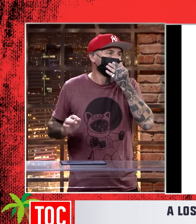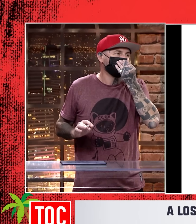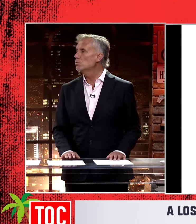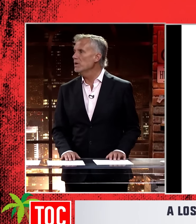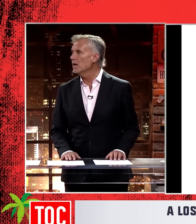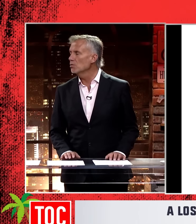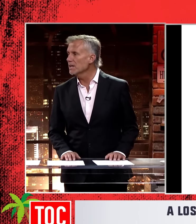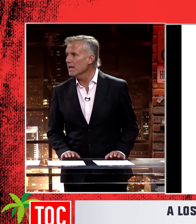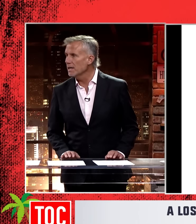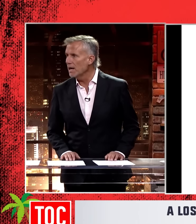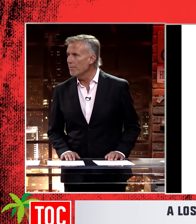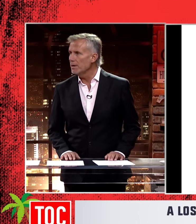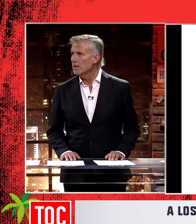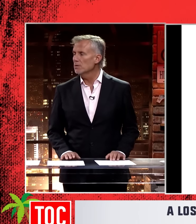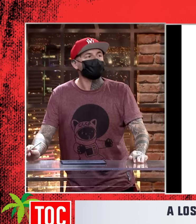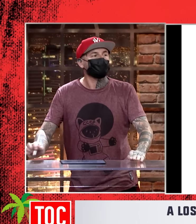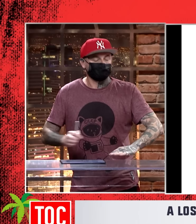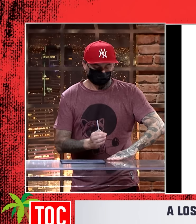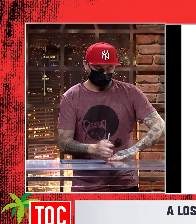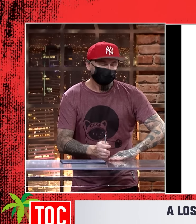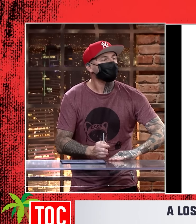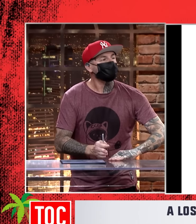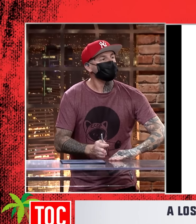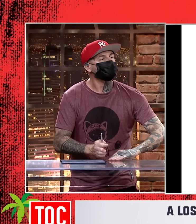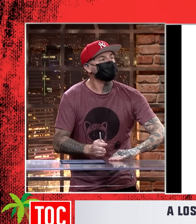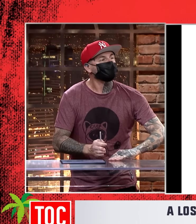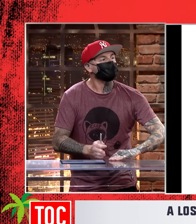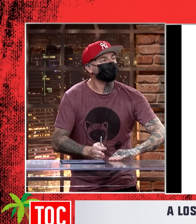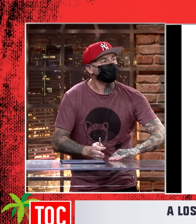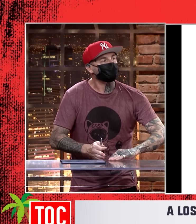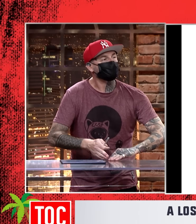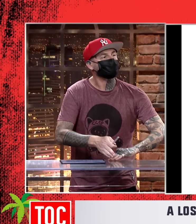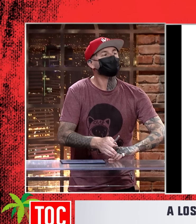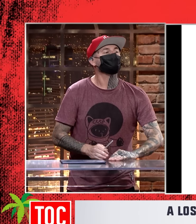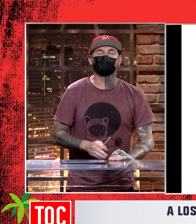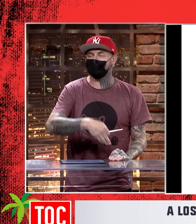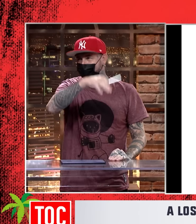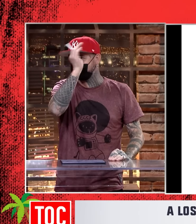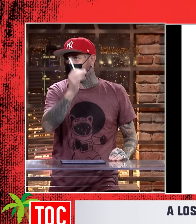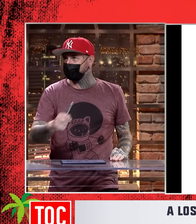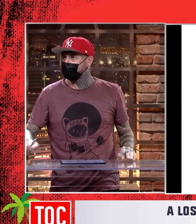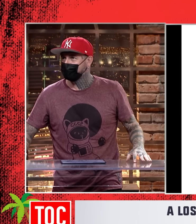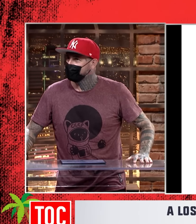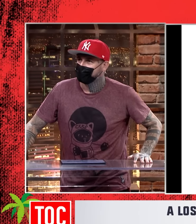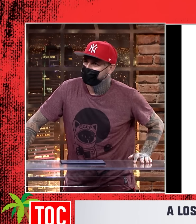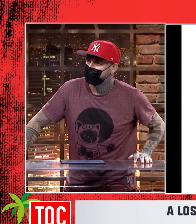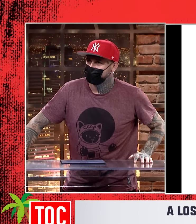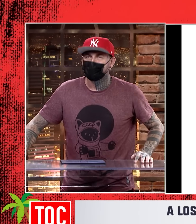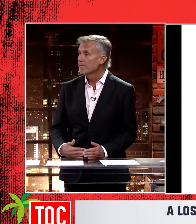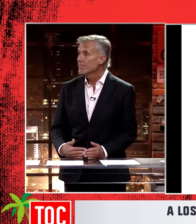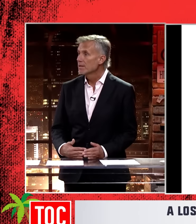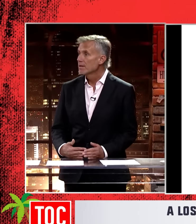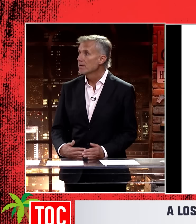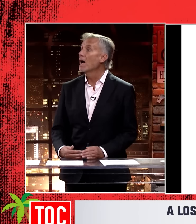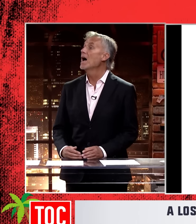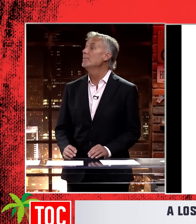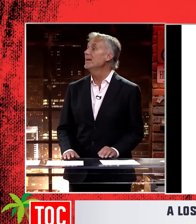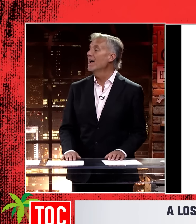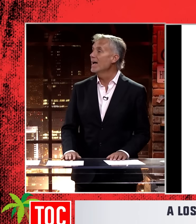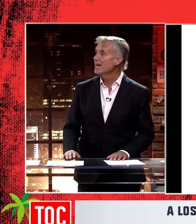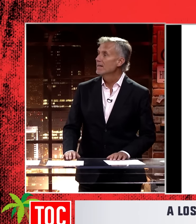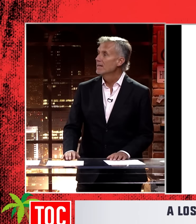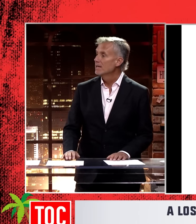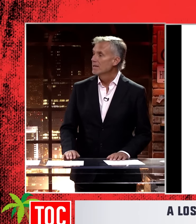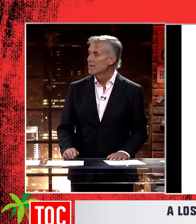ti te gustaría estudiar otra carrera, Lavi? ¿Qué te gustaría estudiar? ¿Pedicure? Ah, cocina, pa' chef. Ah,